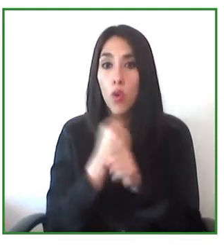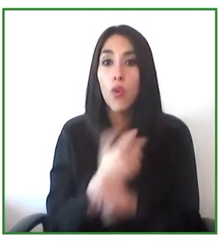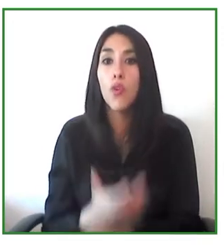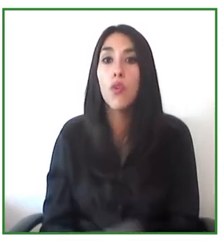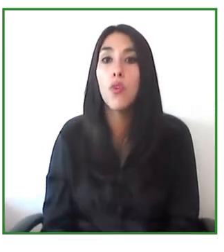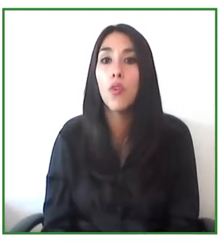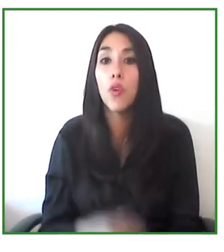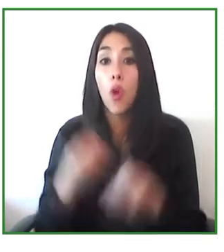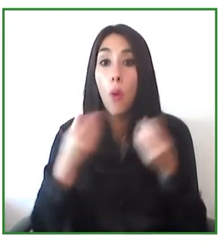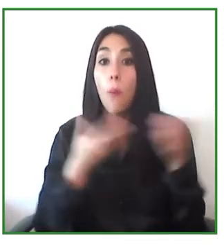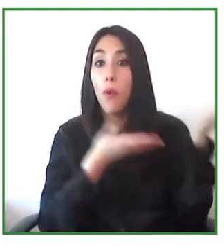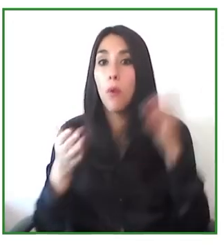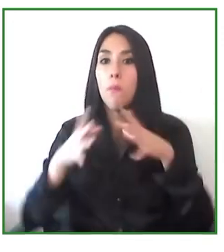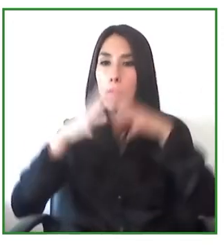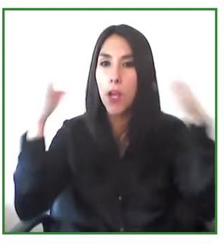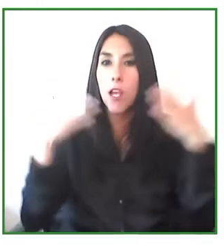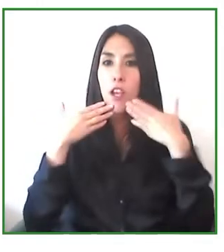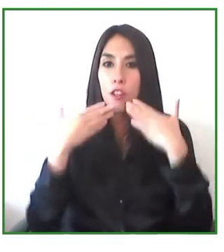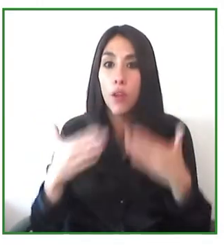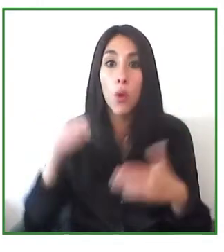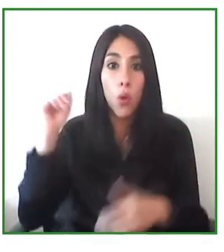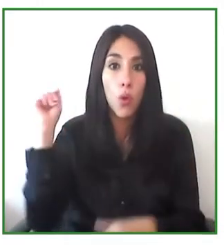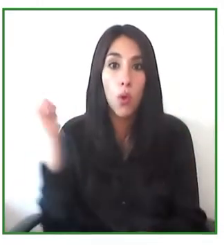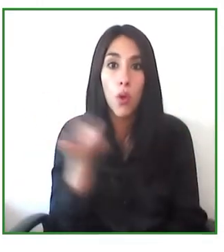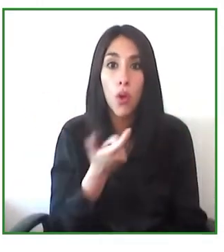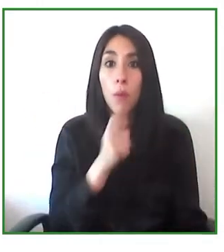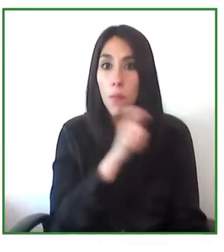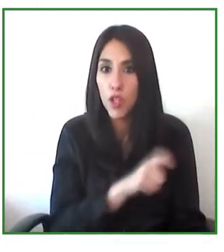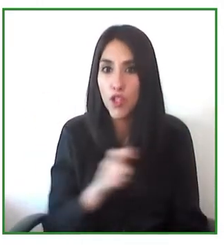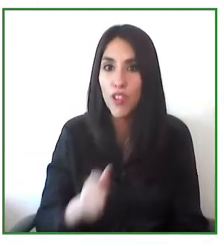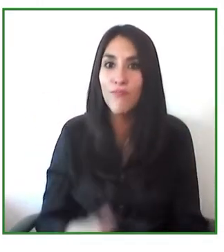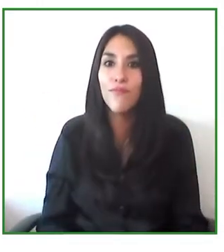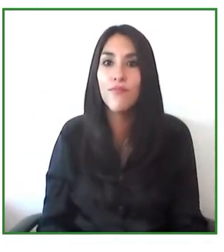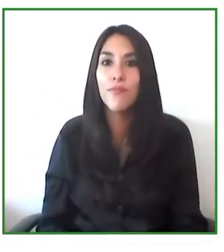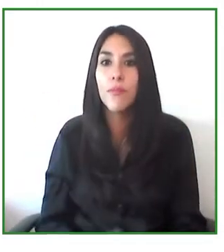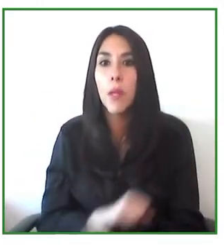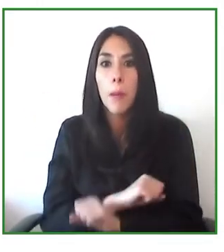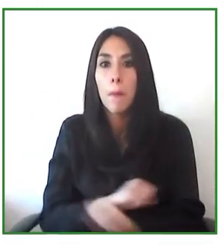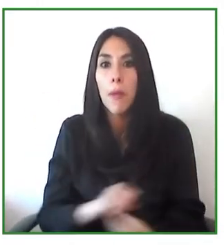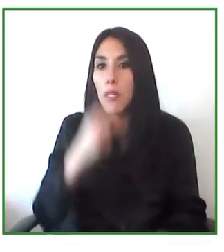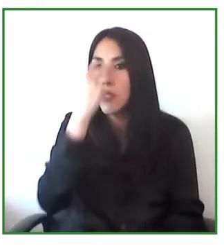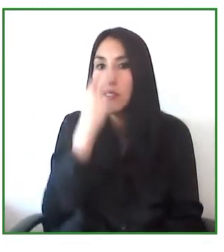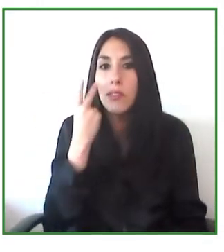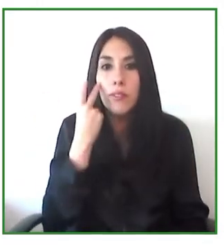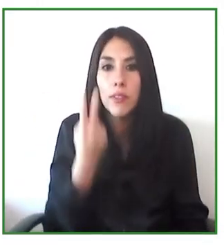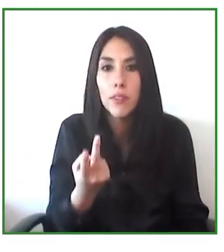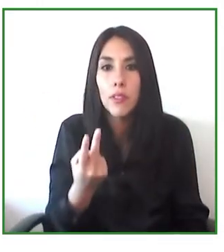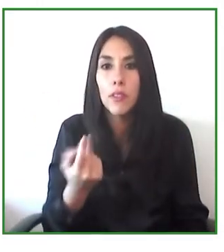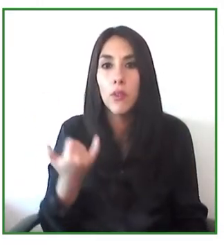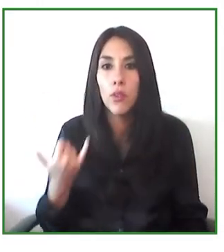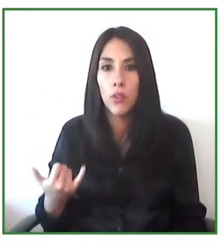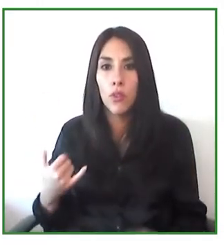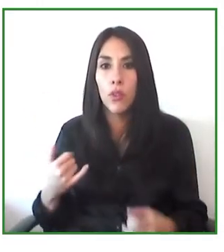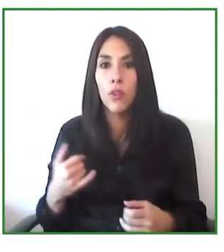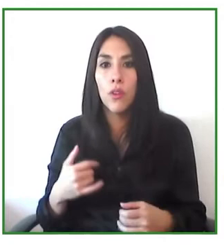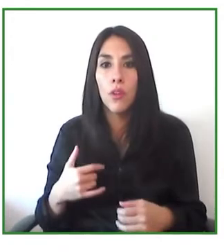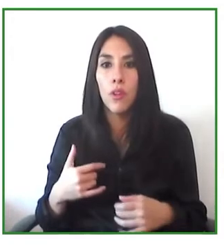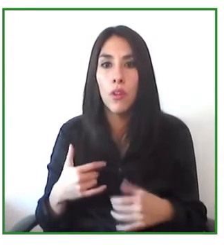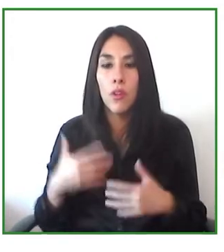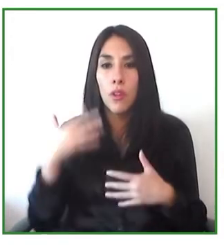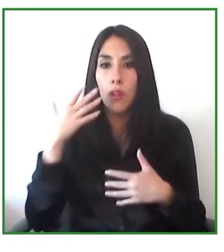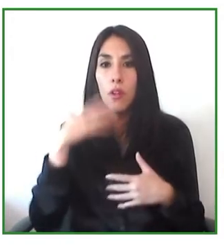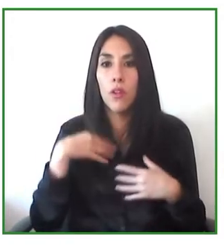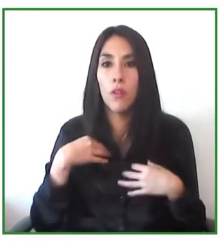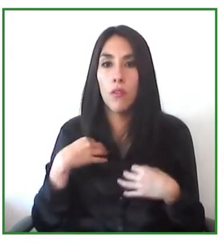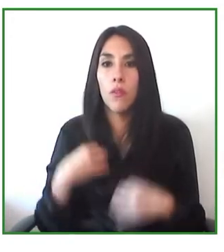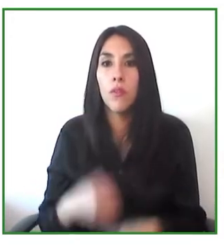pueden verme, primeramente les digo que he visto un polerón azul oscuro. Soy una persona ciega, de pelo negro y tez, digamos, blanca, pero